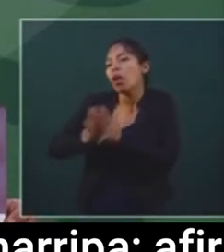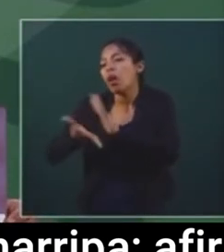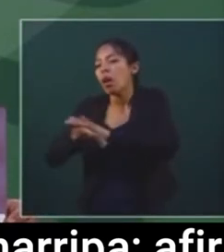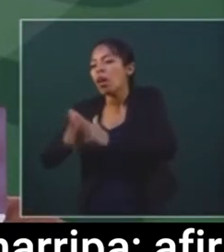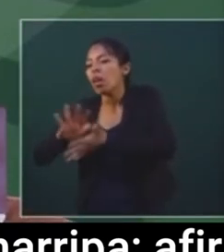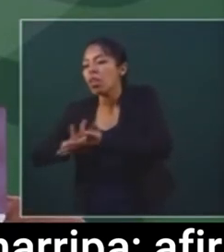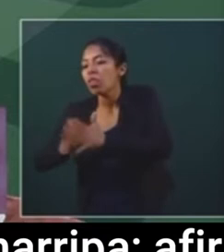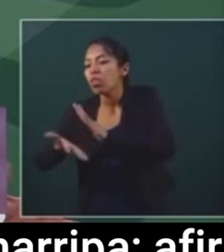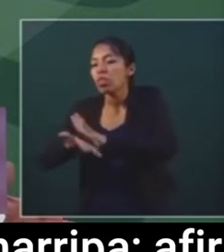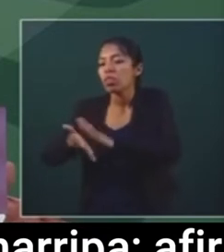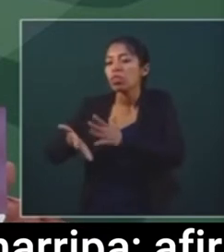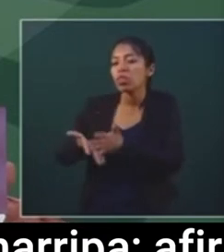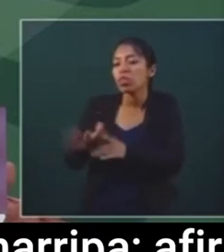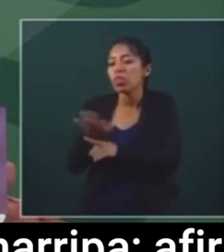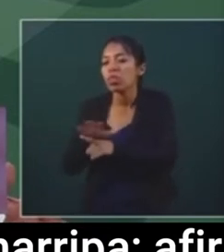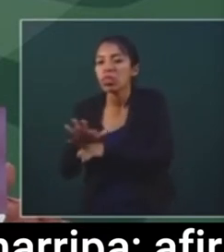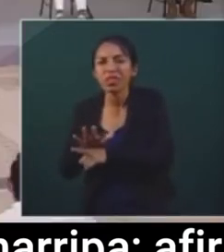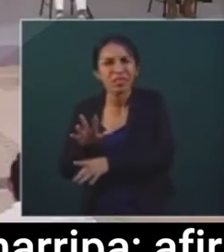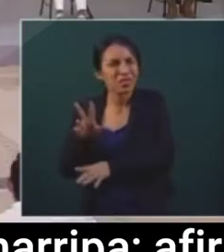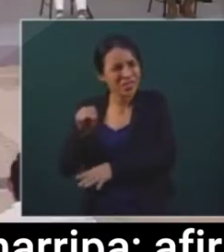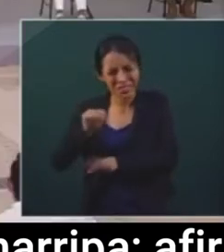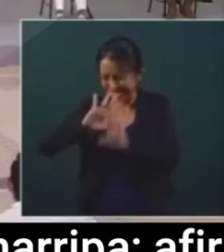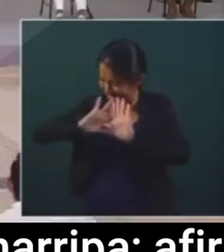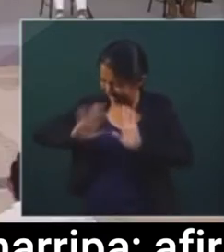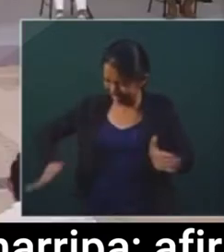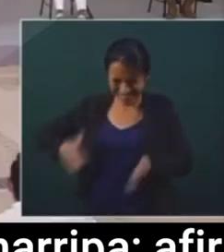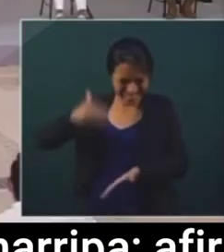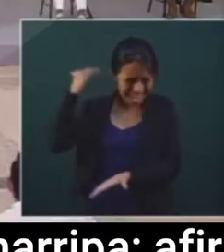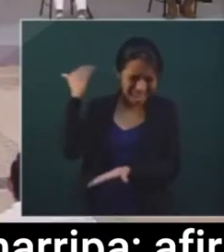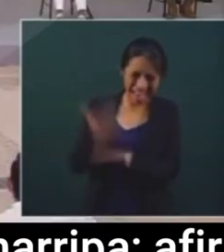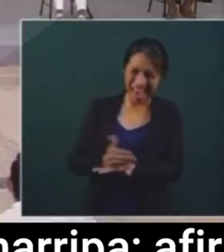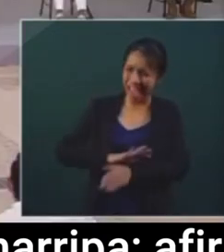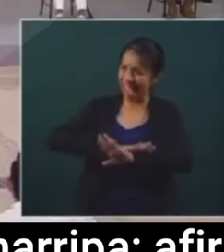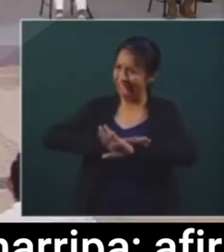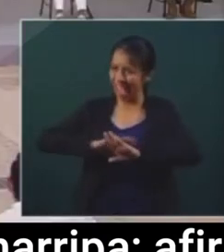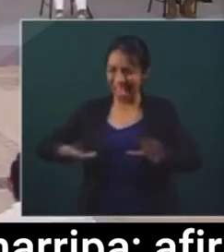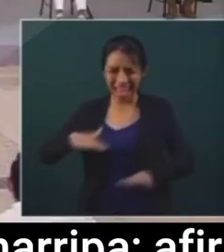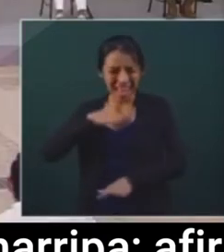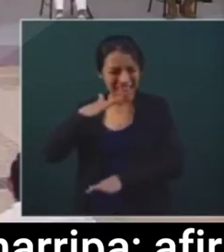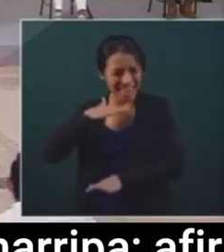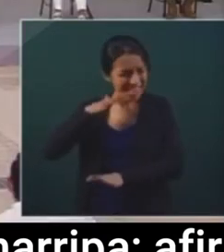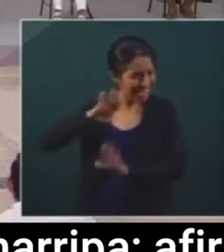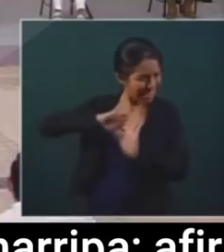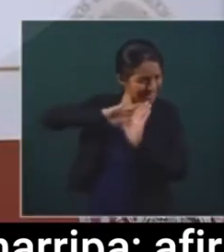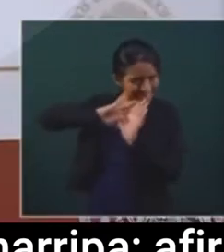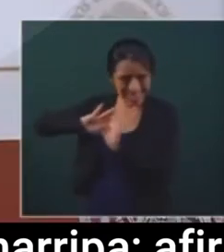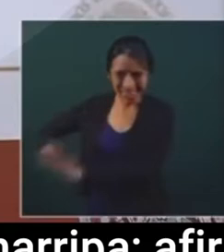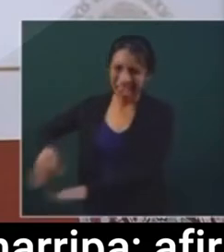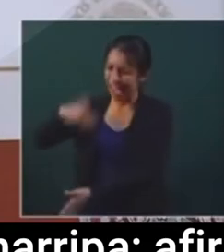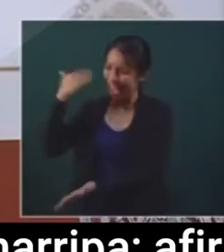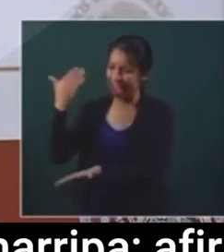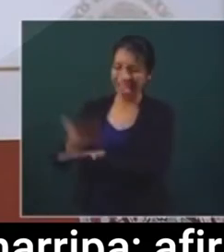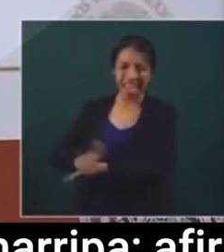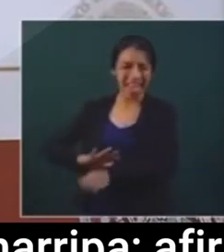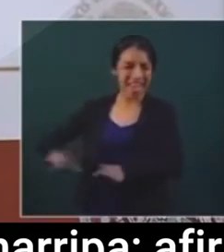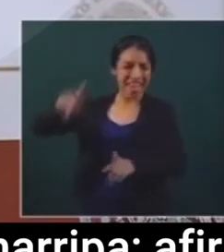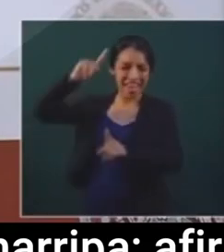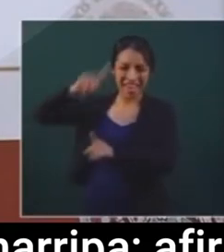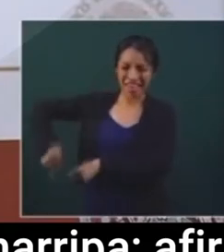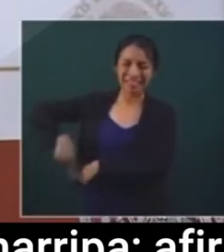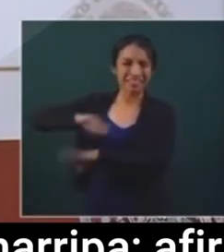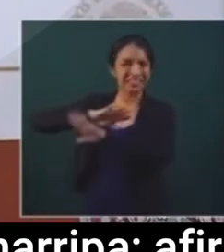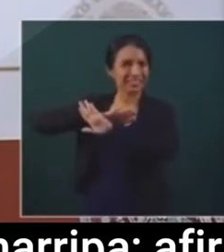federal aseguró que las cosas no mejoran en materia de seguridad en guanajuato a pesar de que en el estado hay presencia de elementos de la guardia nacional y del ejército